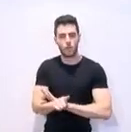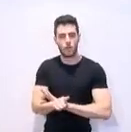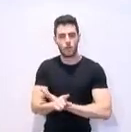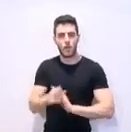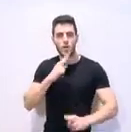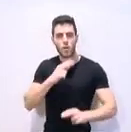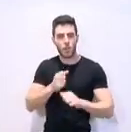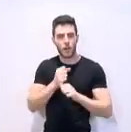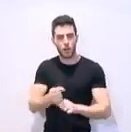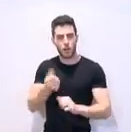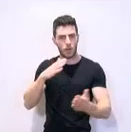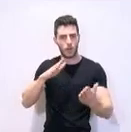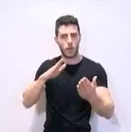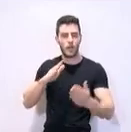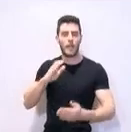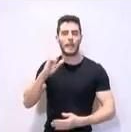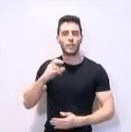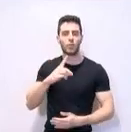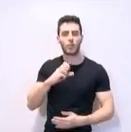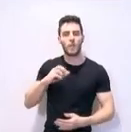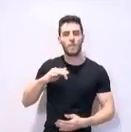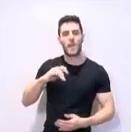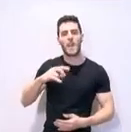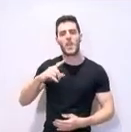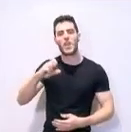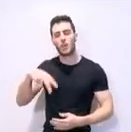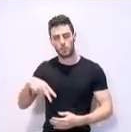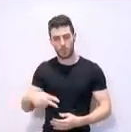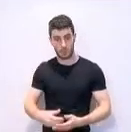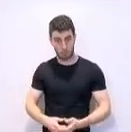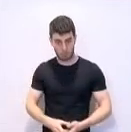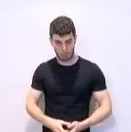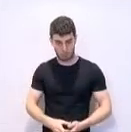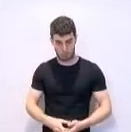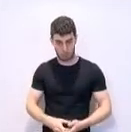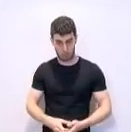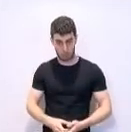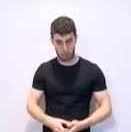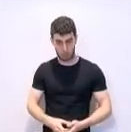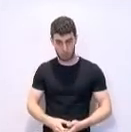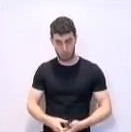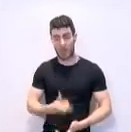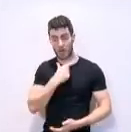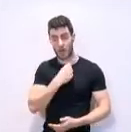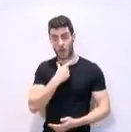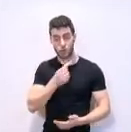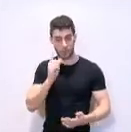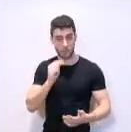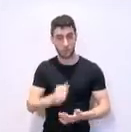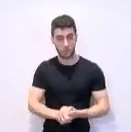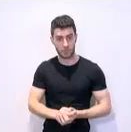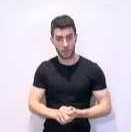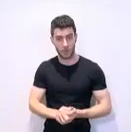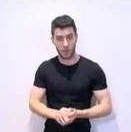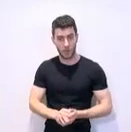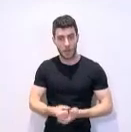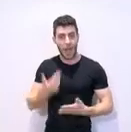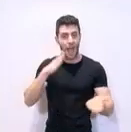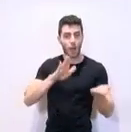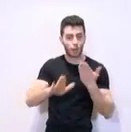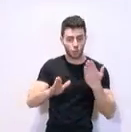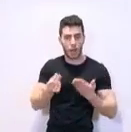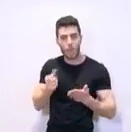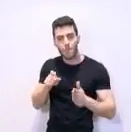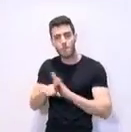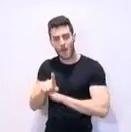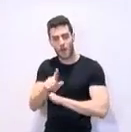llamado excusaflación. Suena hasta gracioso, si no fuera cierto. El fenómeno de la excusaflación, el ingenio de